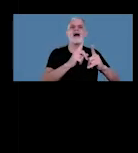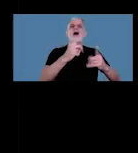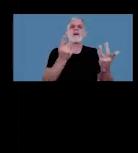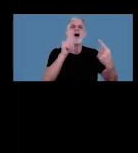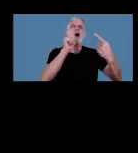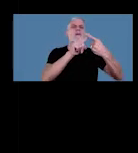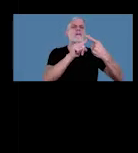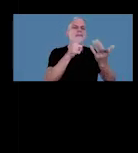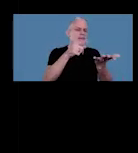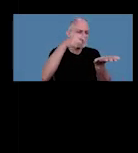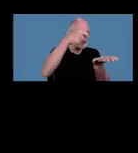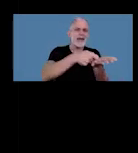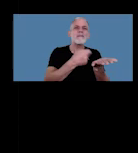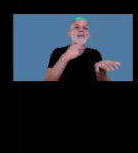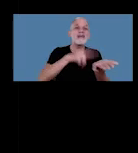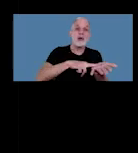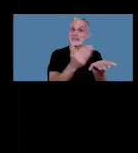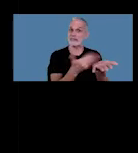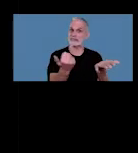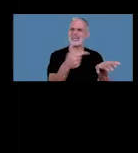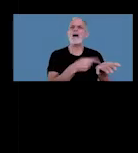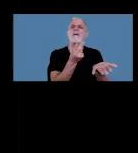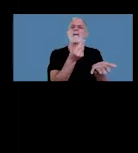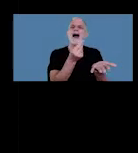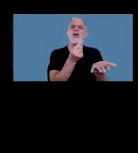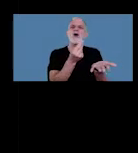impuesto ese valor, los